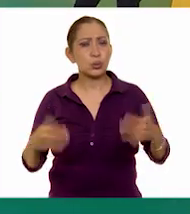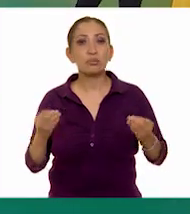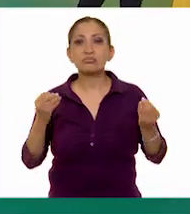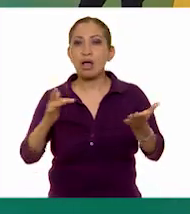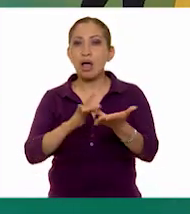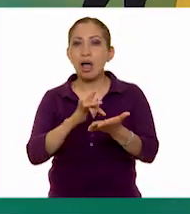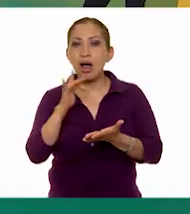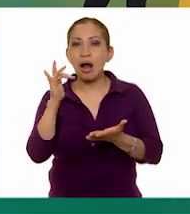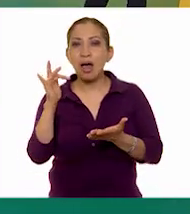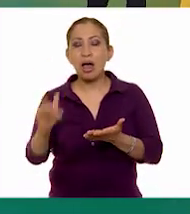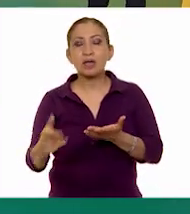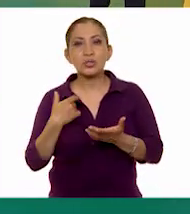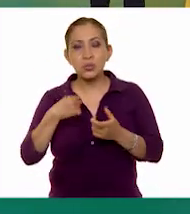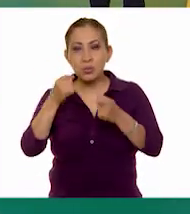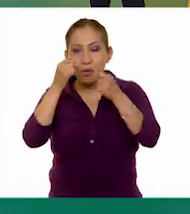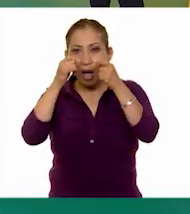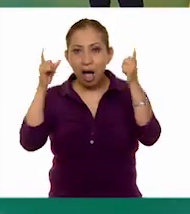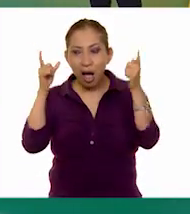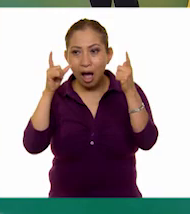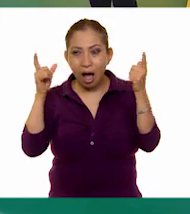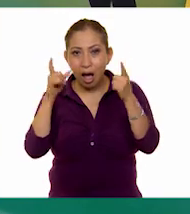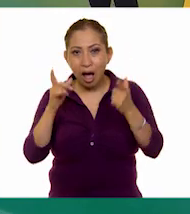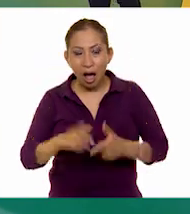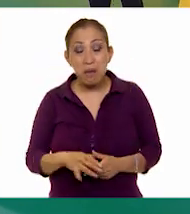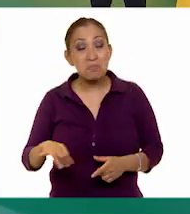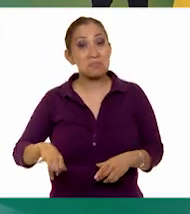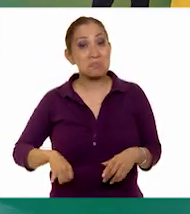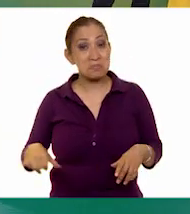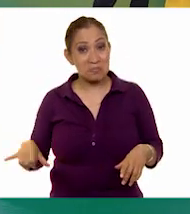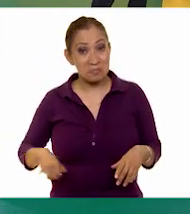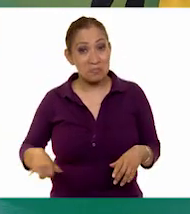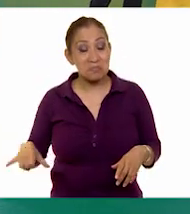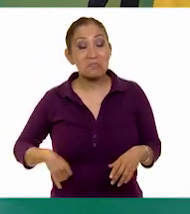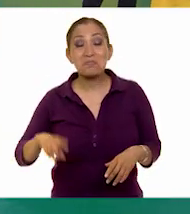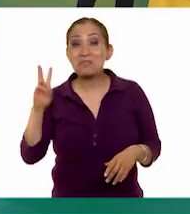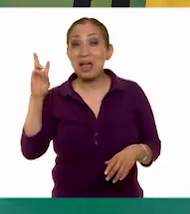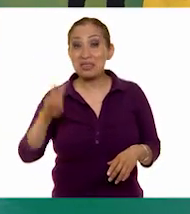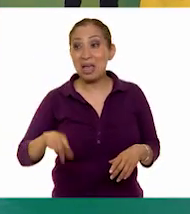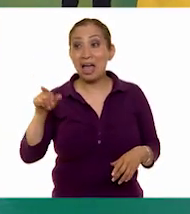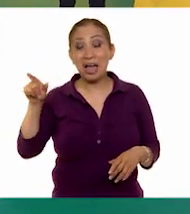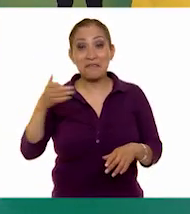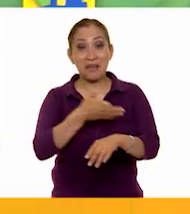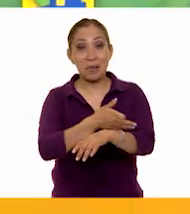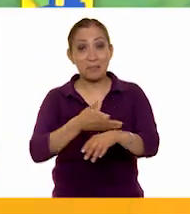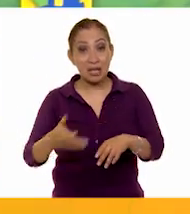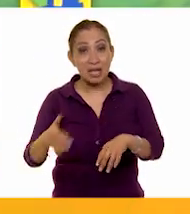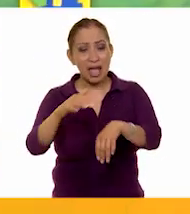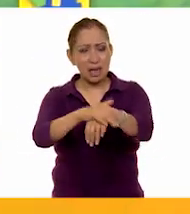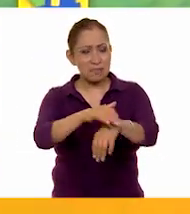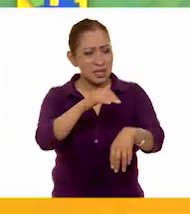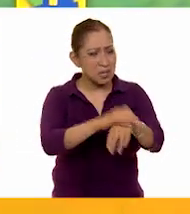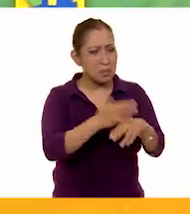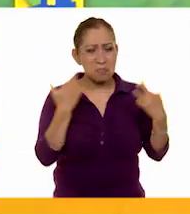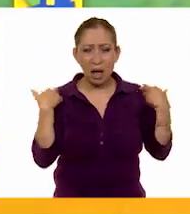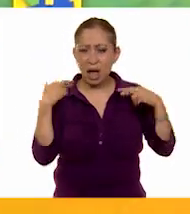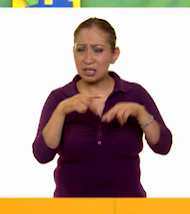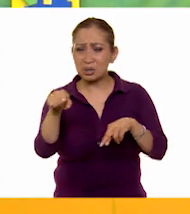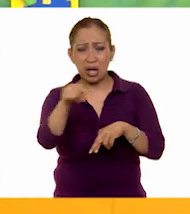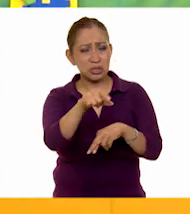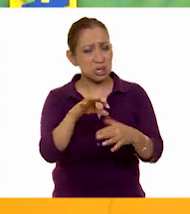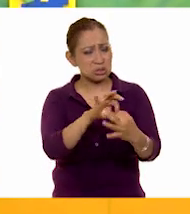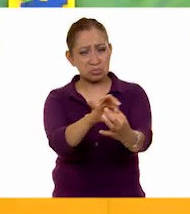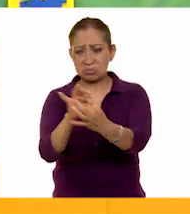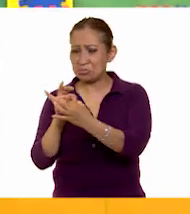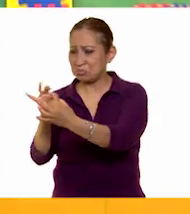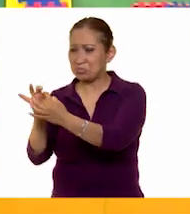Muchísimas gracias. ¡Qué impresionante! Muy, muy interesante. Sin duda, la familia, los amigos, los maestros son nuestros